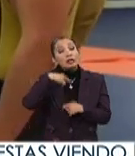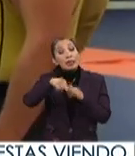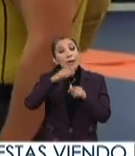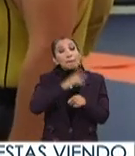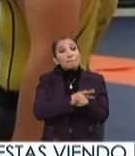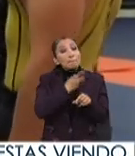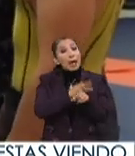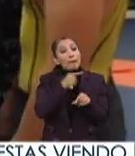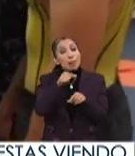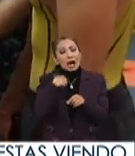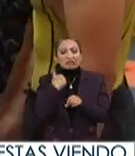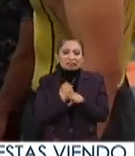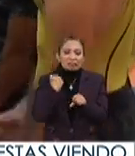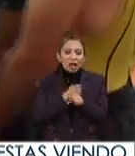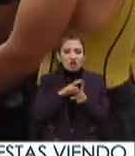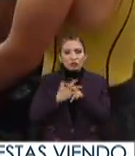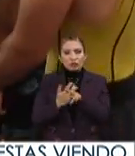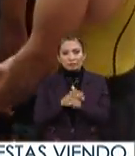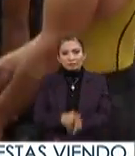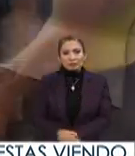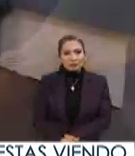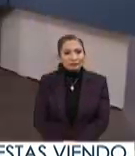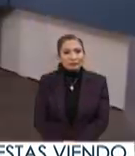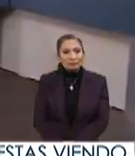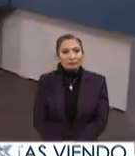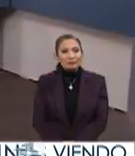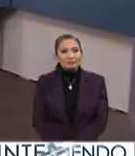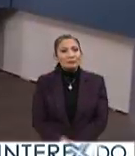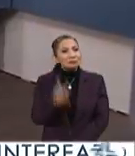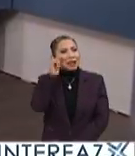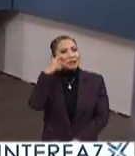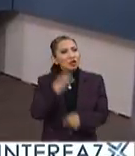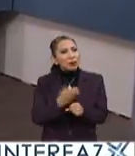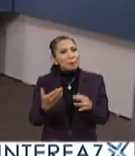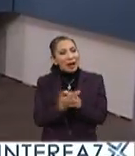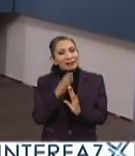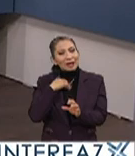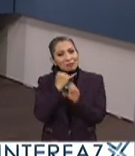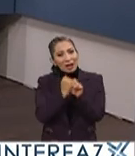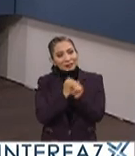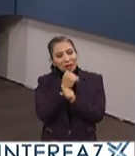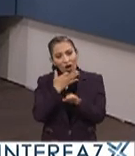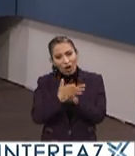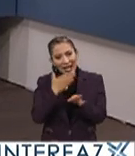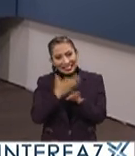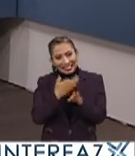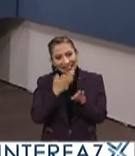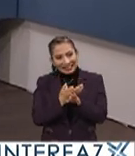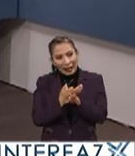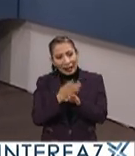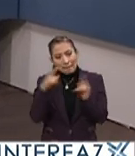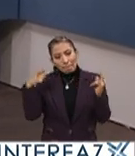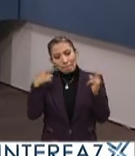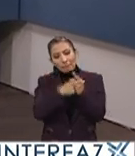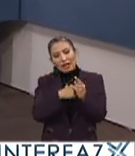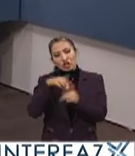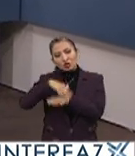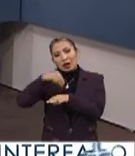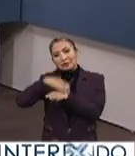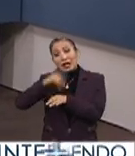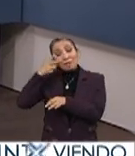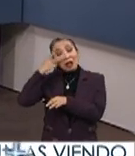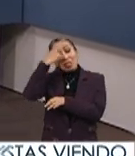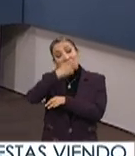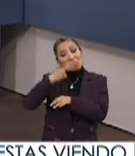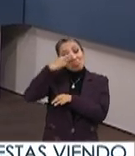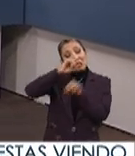el bachillerato ha practicado lucha. Mañana la segunda parte de este reportaje, en estos momentos penal a favor de Suecia, lo van a